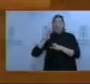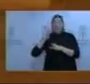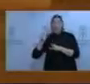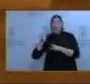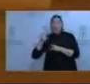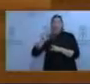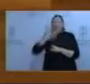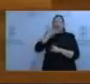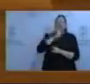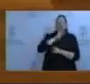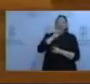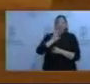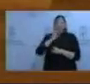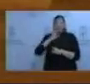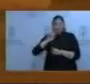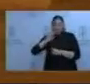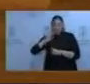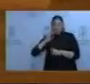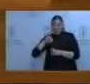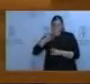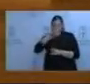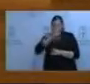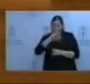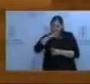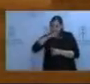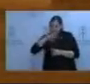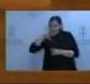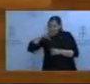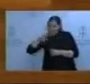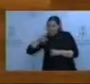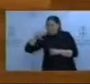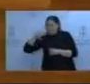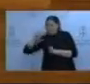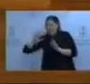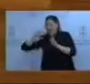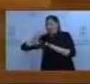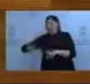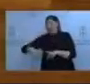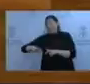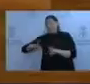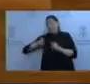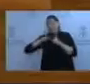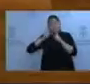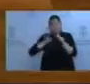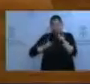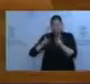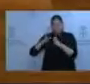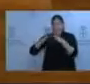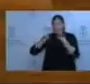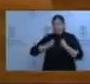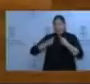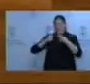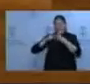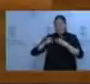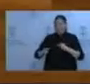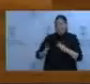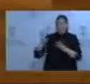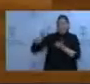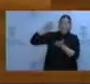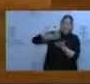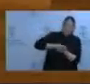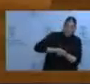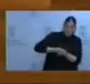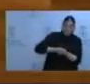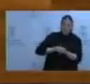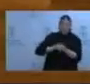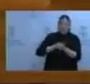evidenciar que la deuda de alguna de estas sociedades la vamos a acabar pagando, yo creo, todos los asturianos, y que es evidente que tiene una